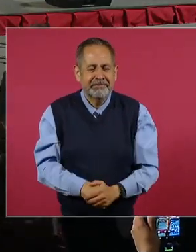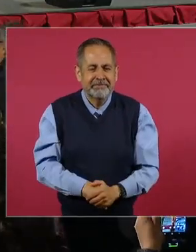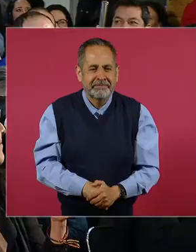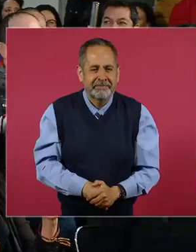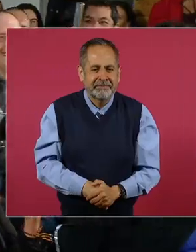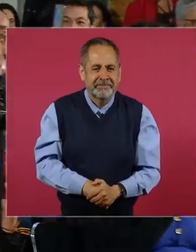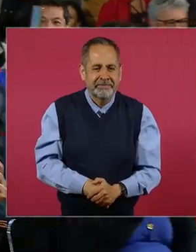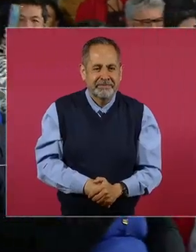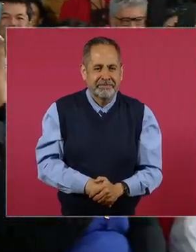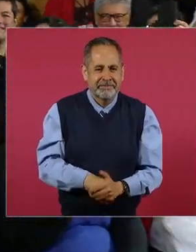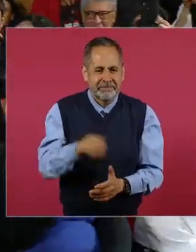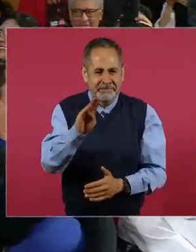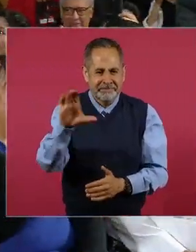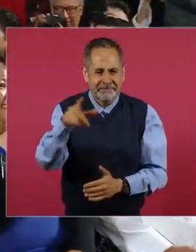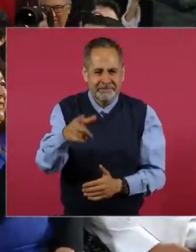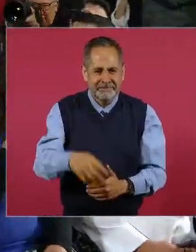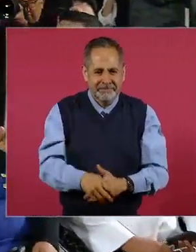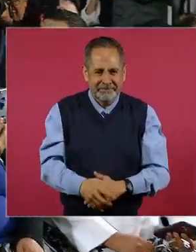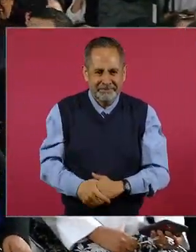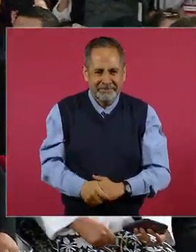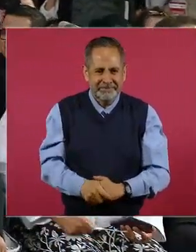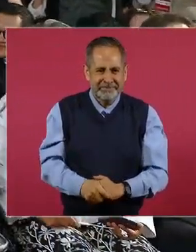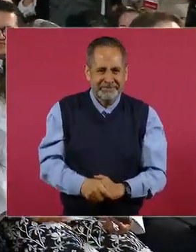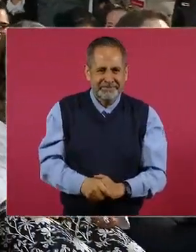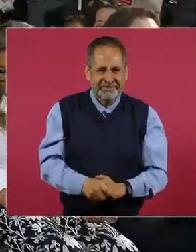De Baja California.